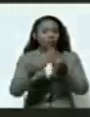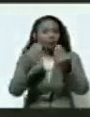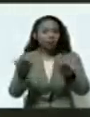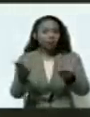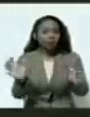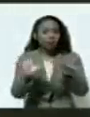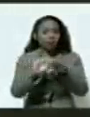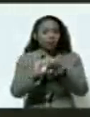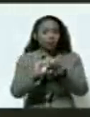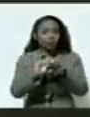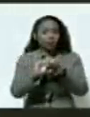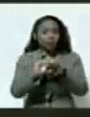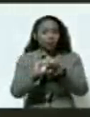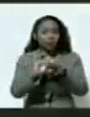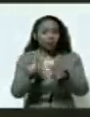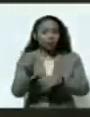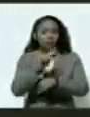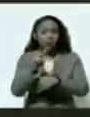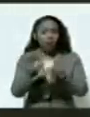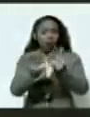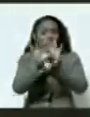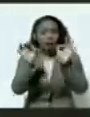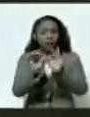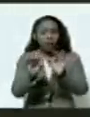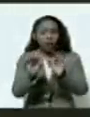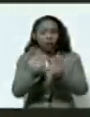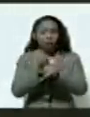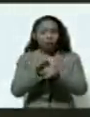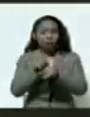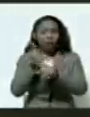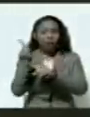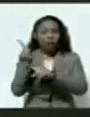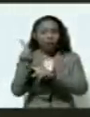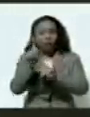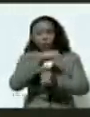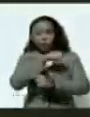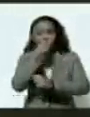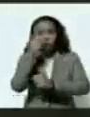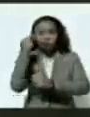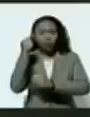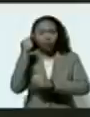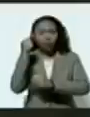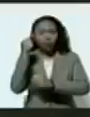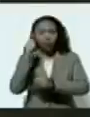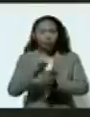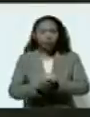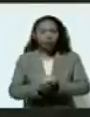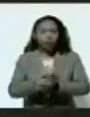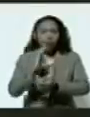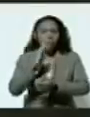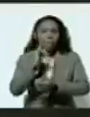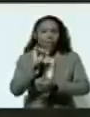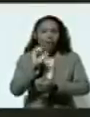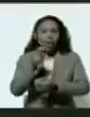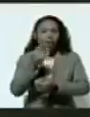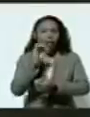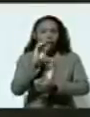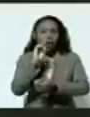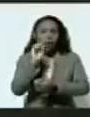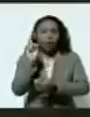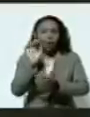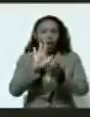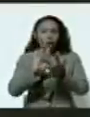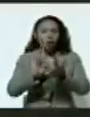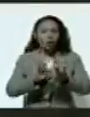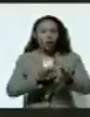unían estrechos lazos afectivos con este narcotraficante Bayo Garofalo. Nexos afectivos